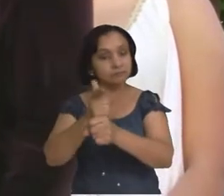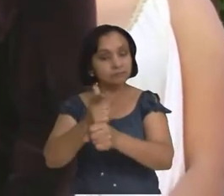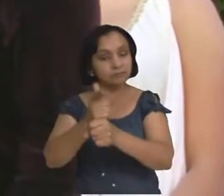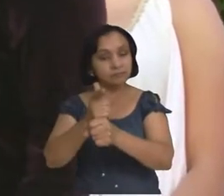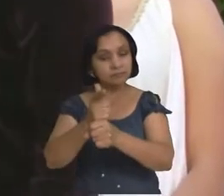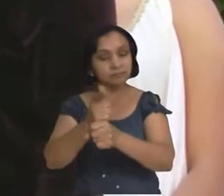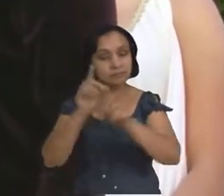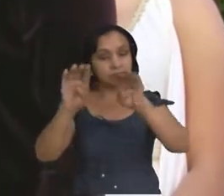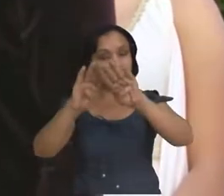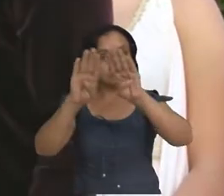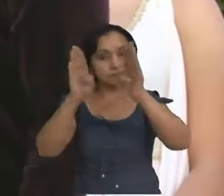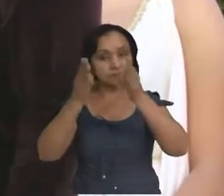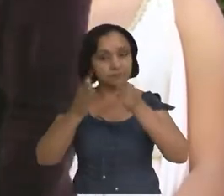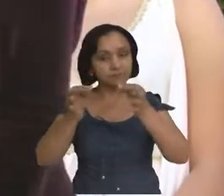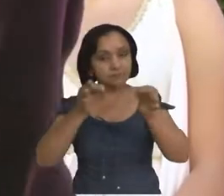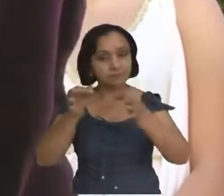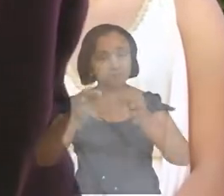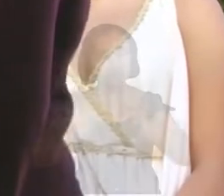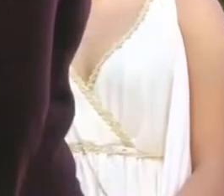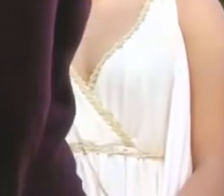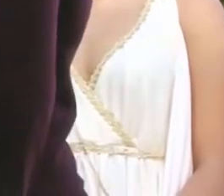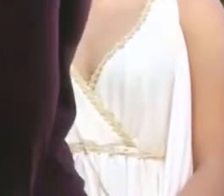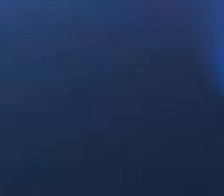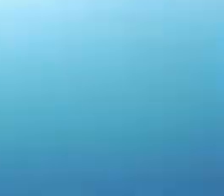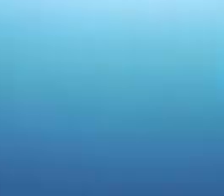Parlamentario, informó Liz Escoto.